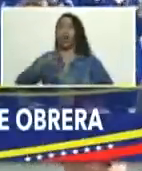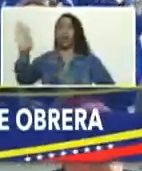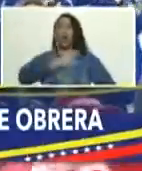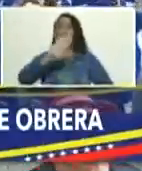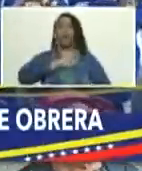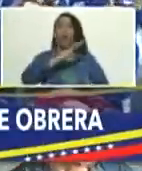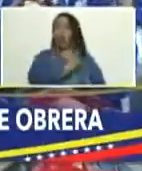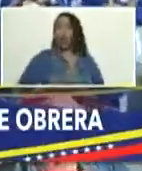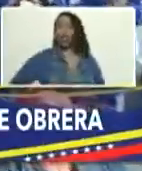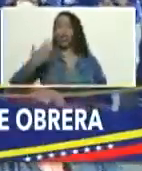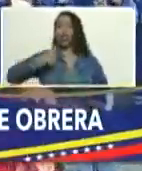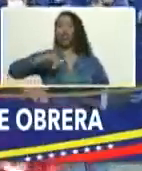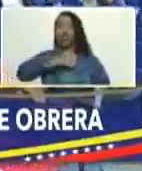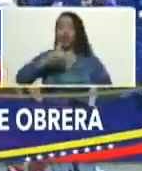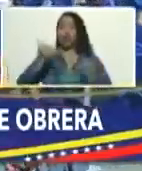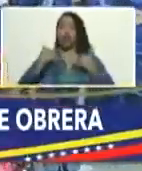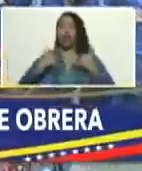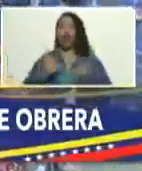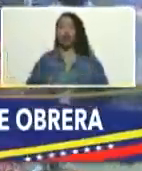pertenece.